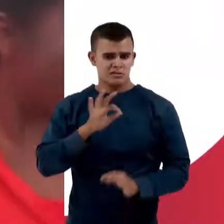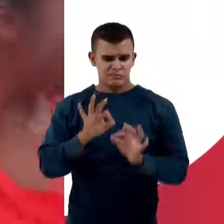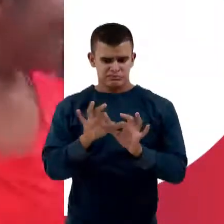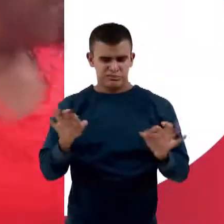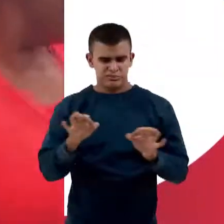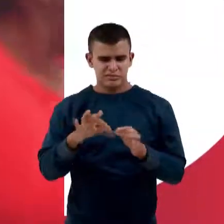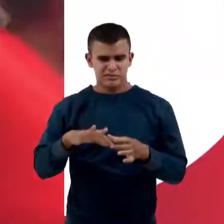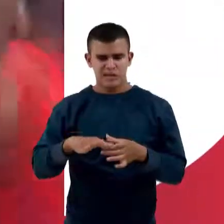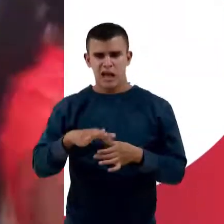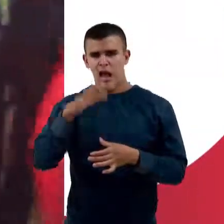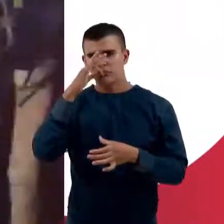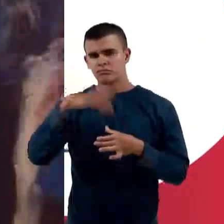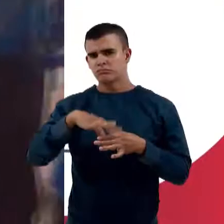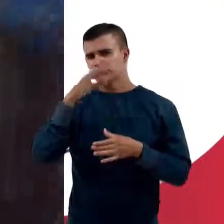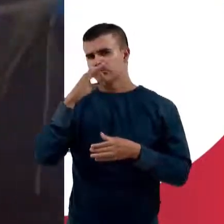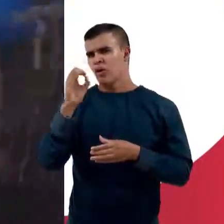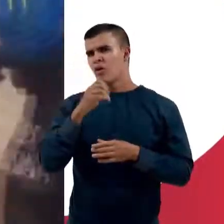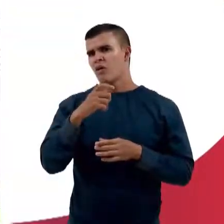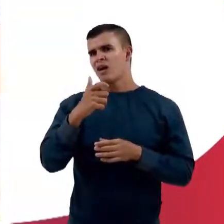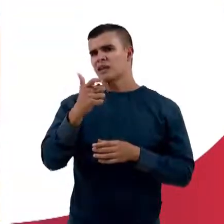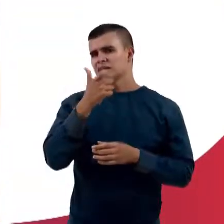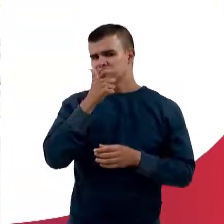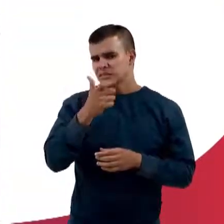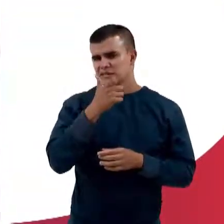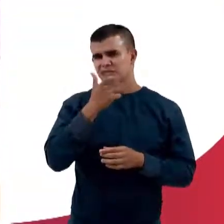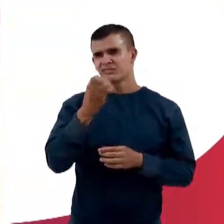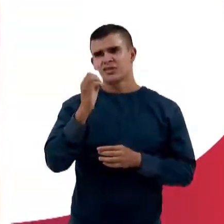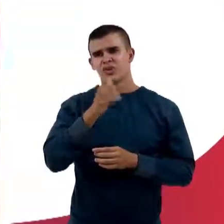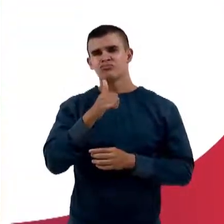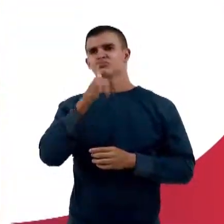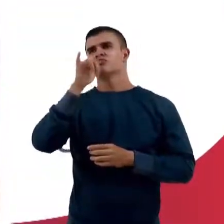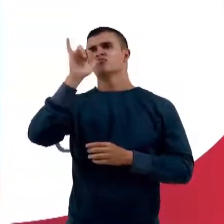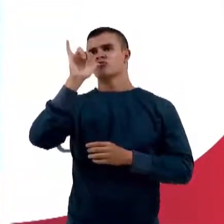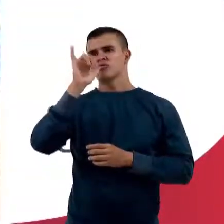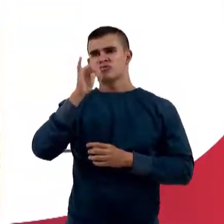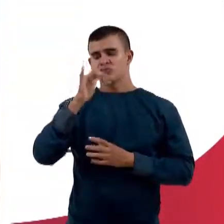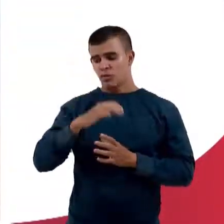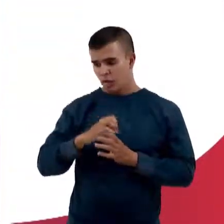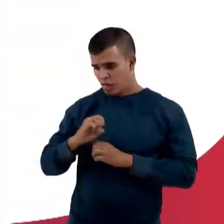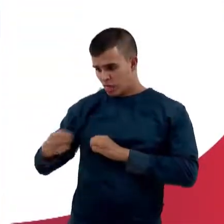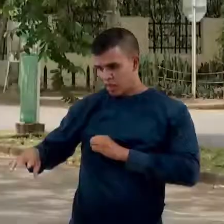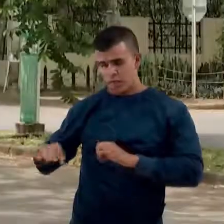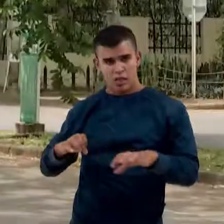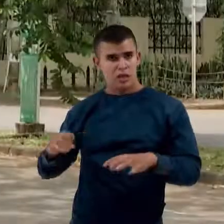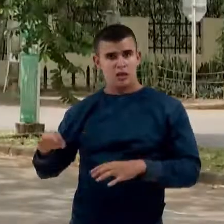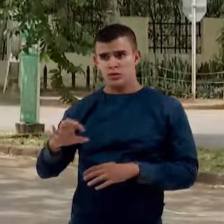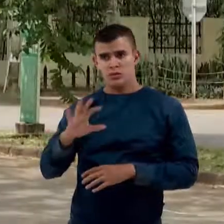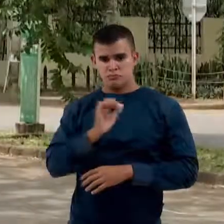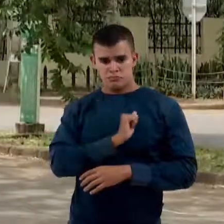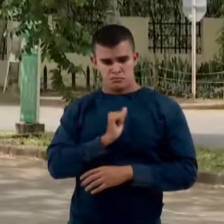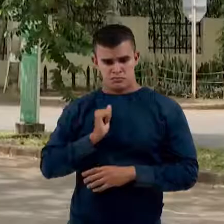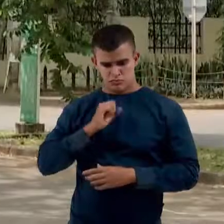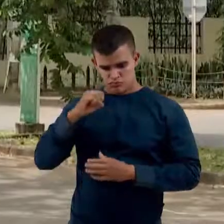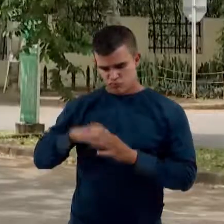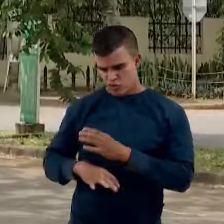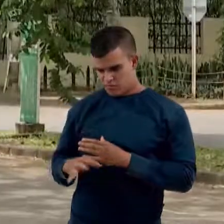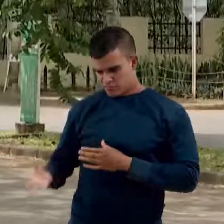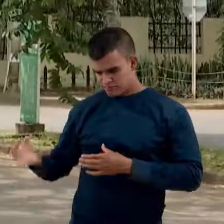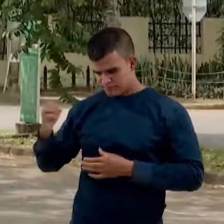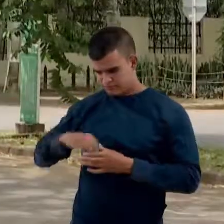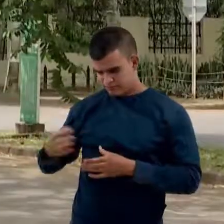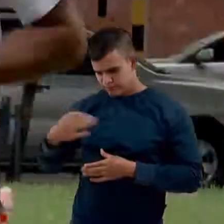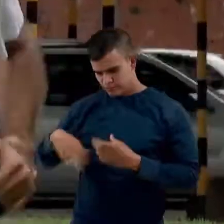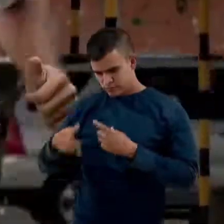consumamos durante el ejercicio, pues creo que la cultura es cargar su propia basura y traerla pues a la